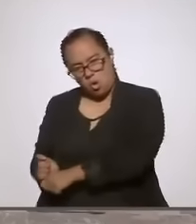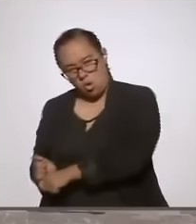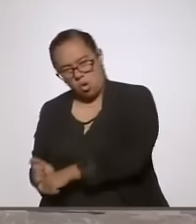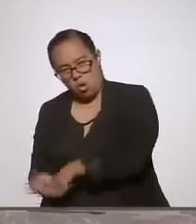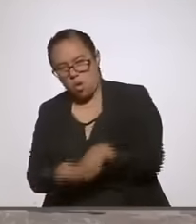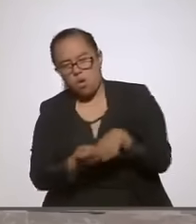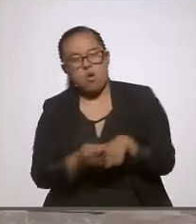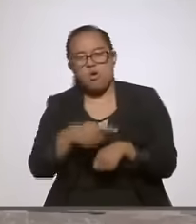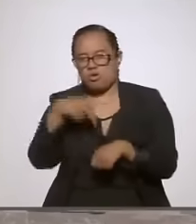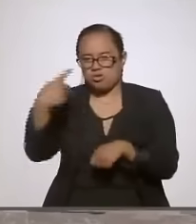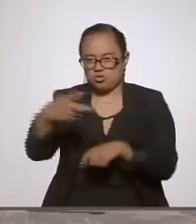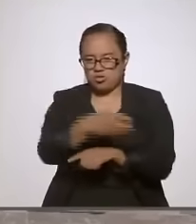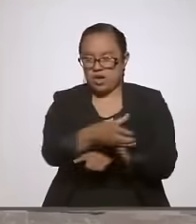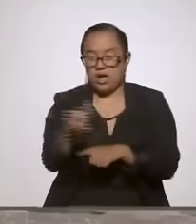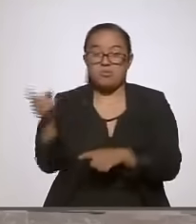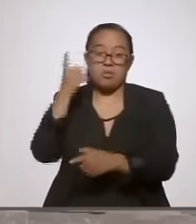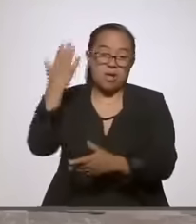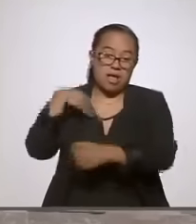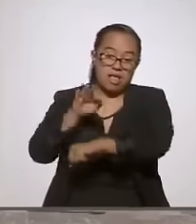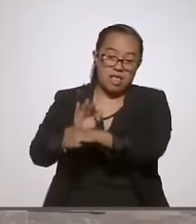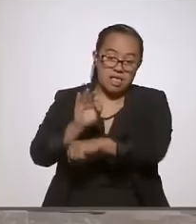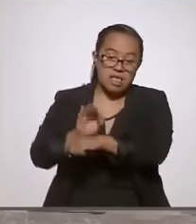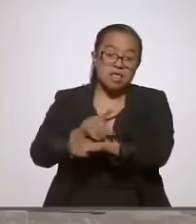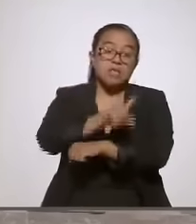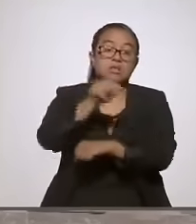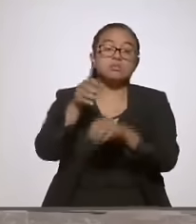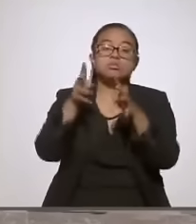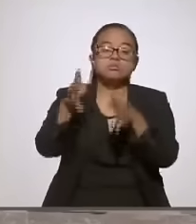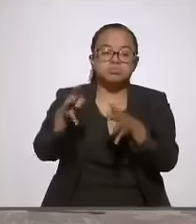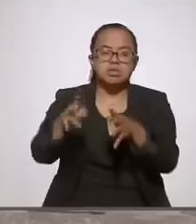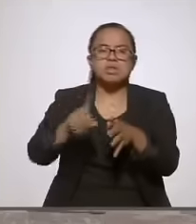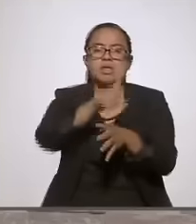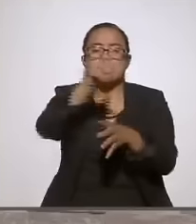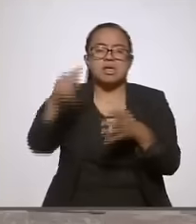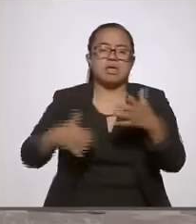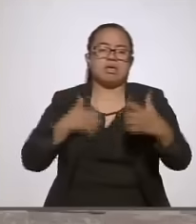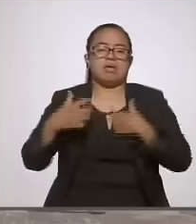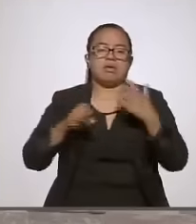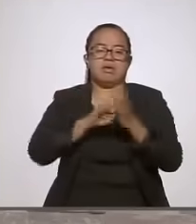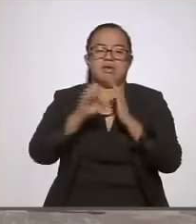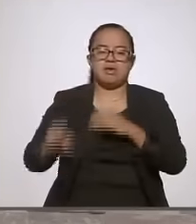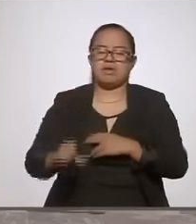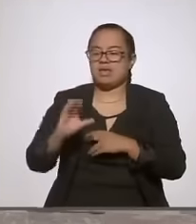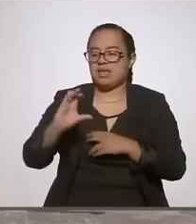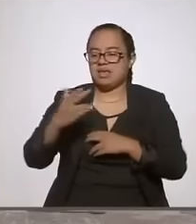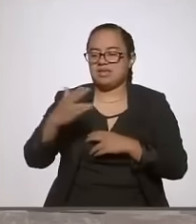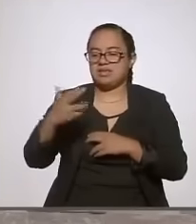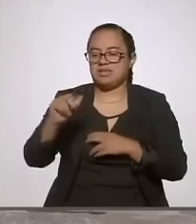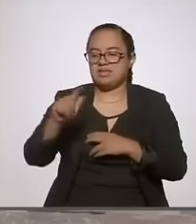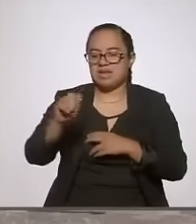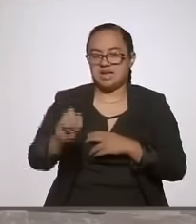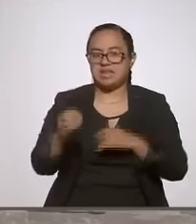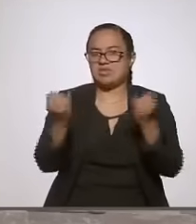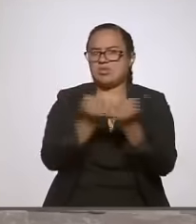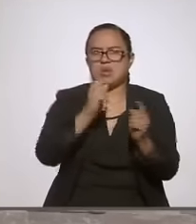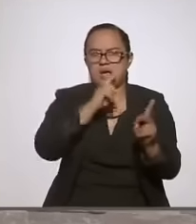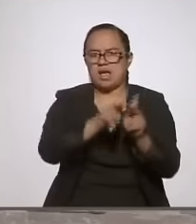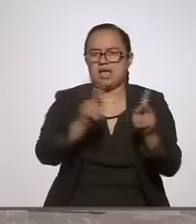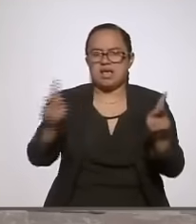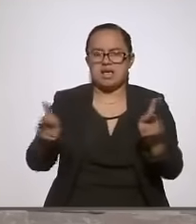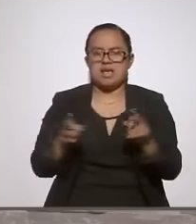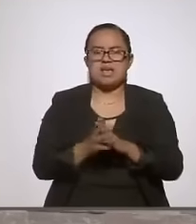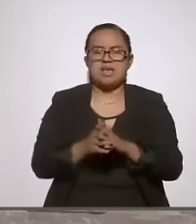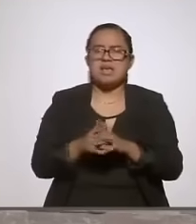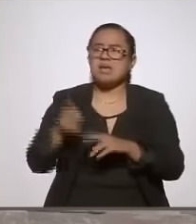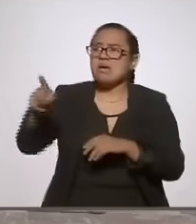Pobrecito, no poder hacer su campo de golf. Y luego me lo regañan y luego sale a hacer drama como el chicharite, chicharite, chicharite. Ay,